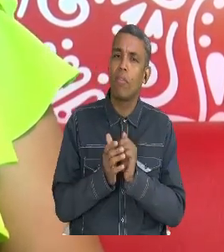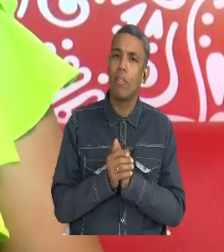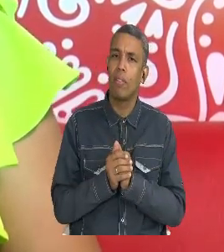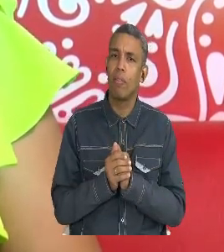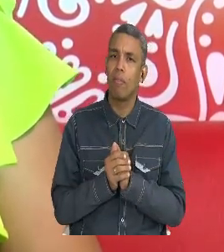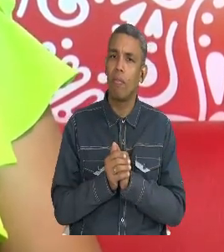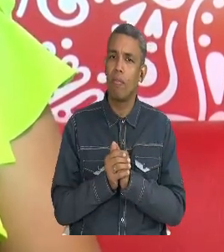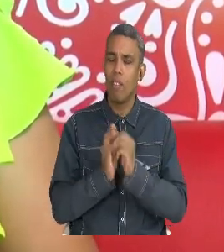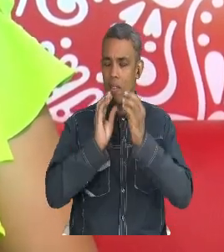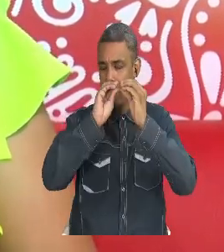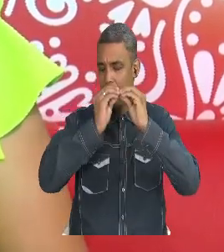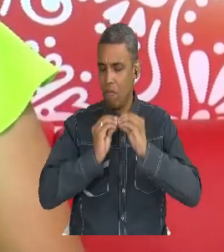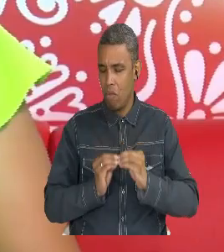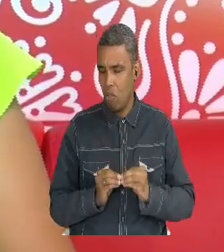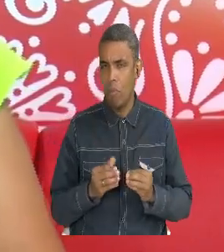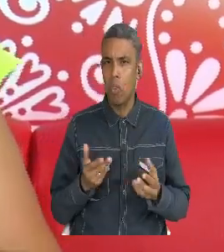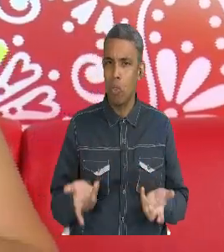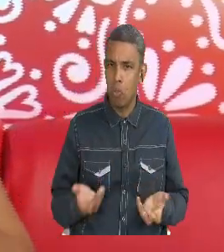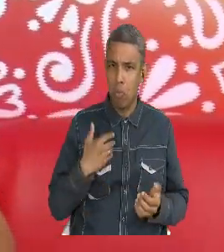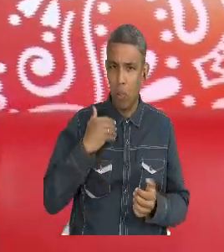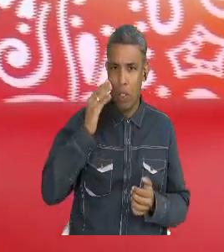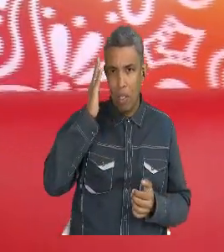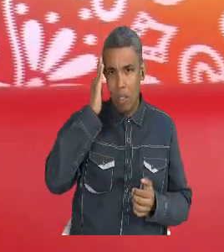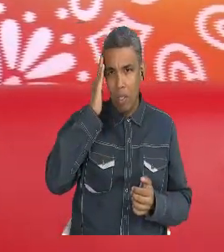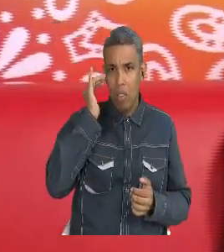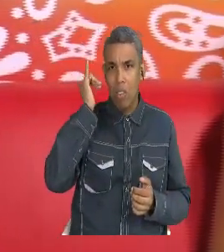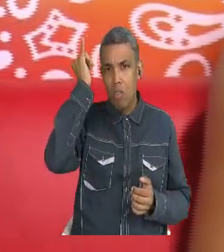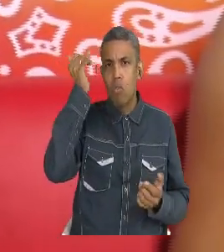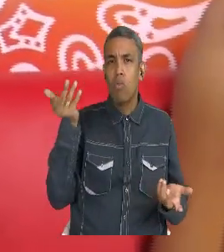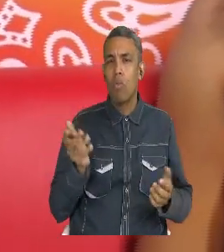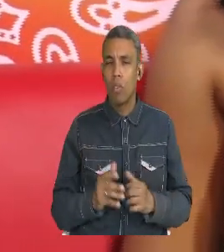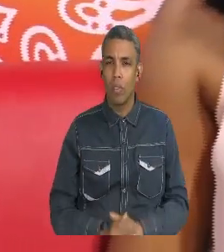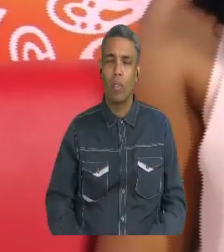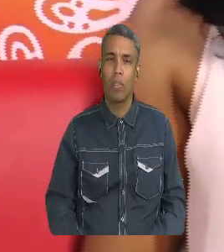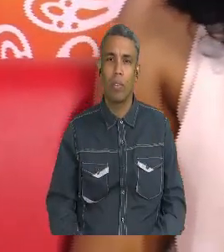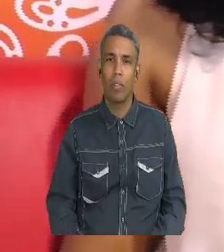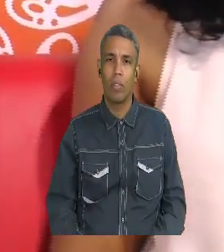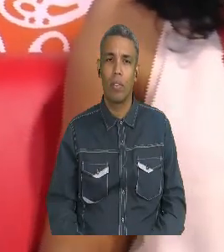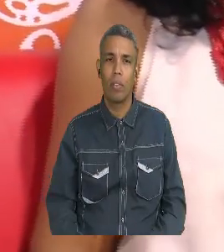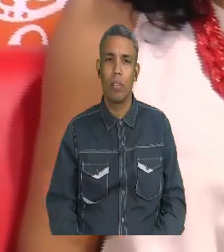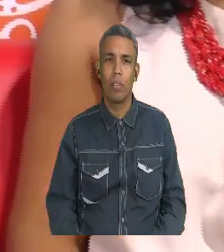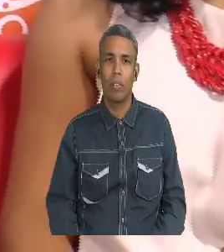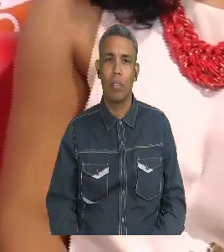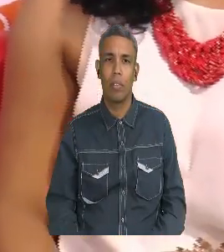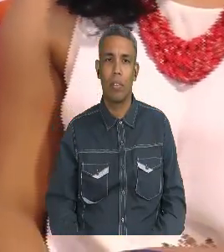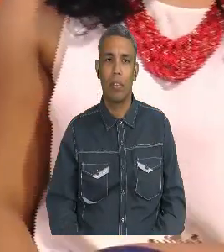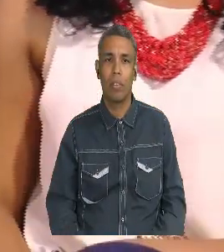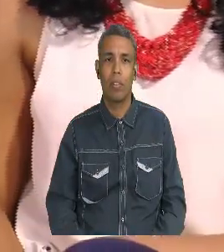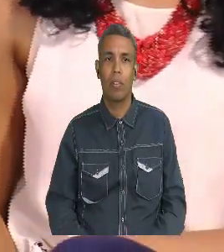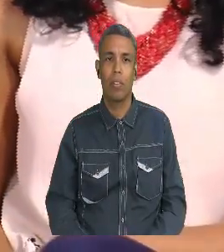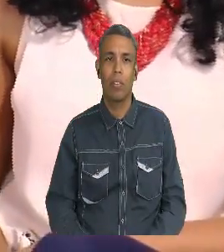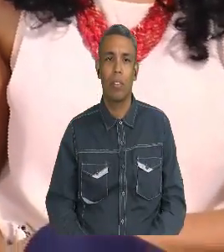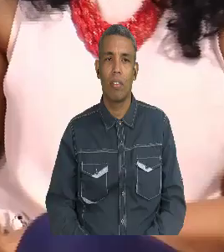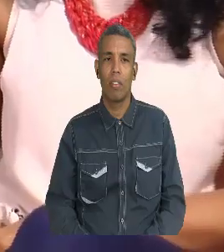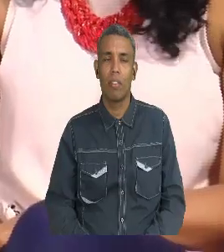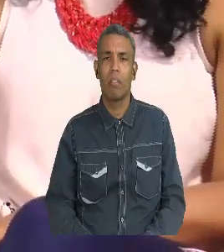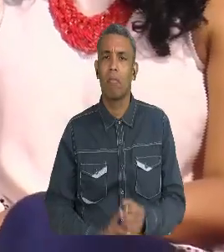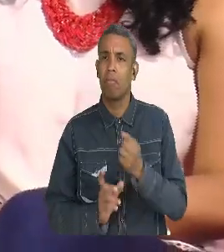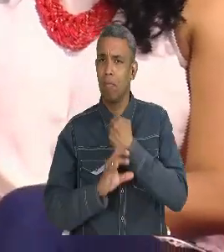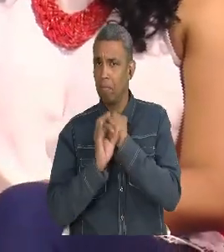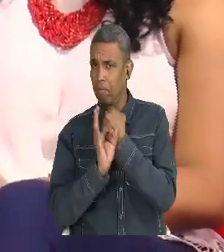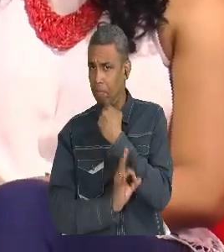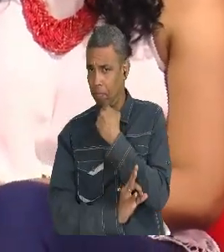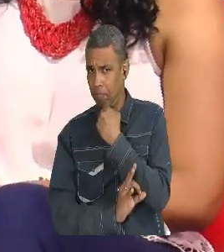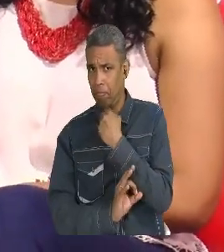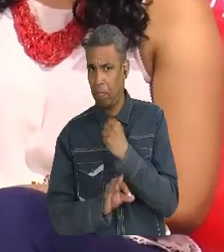académica y por supuesto en dónde la pueden encontrar. Bueno, Andrea, ya esta es su casa, ya usted es nuestra psicóloga de cabecera, pero nuestros